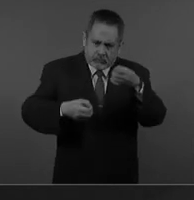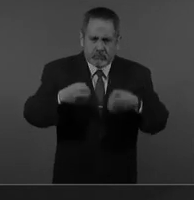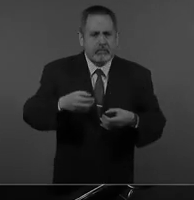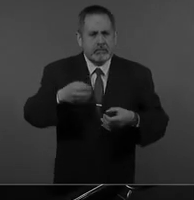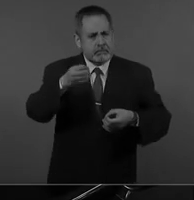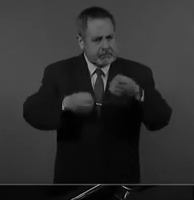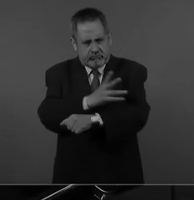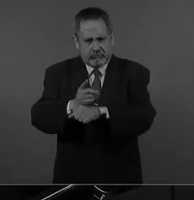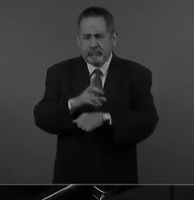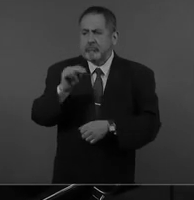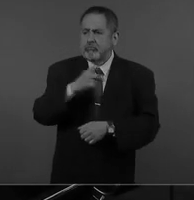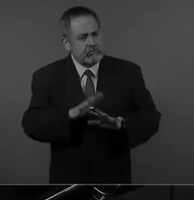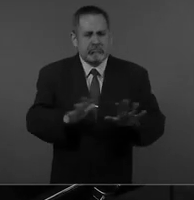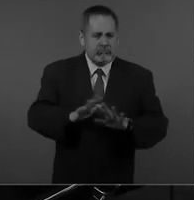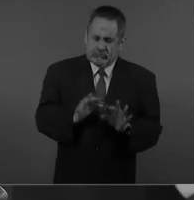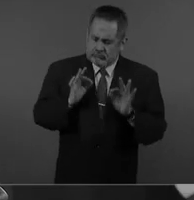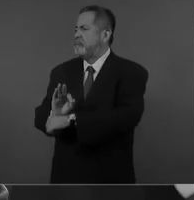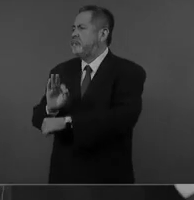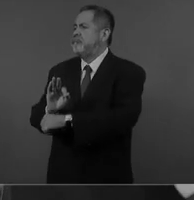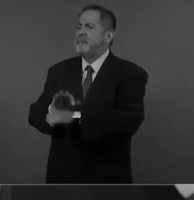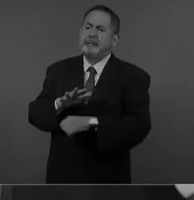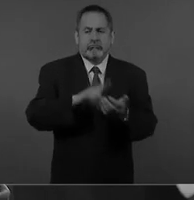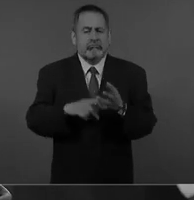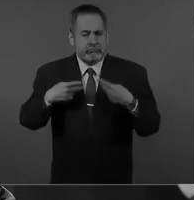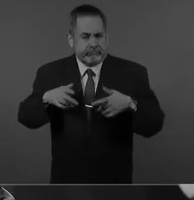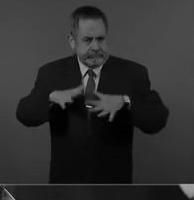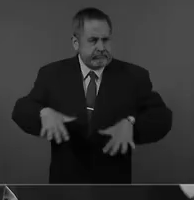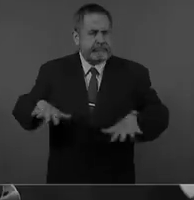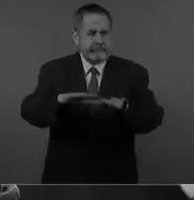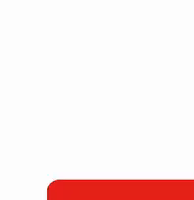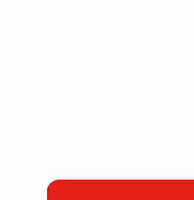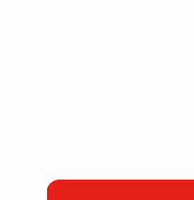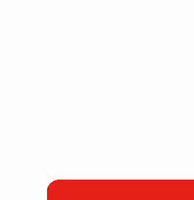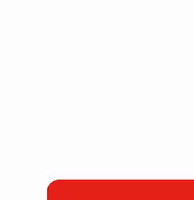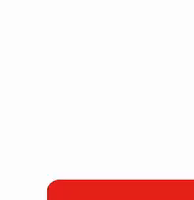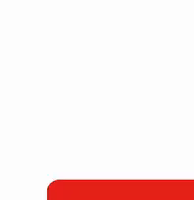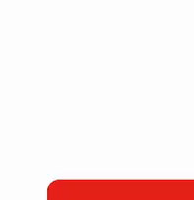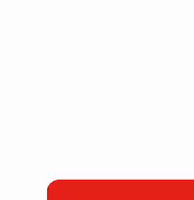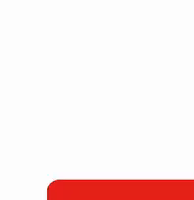incorruptibles, que estén al servicio del pueblo y no de particulares.